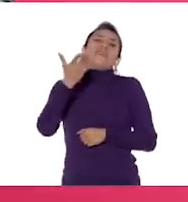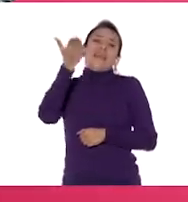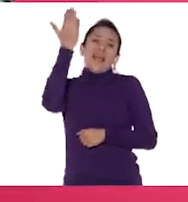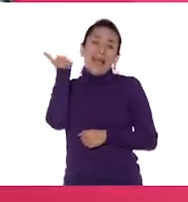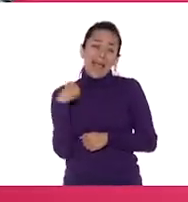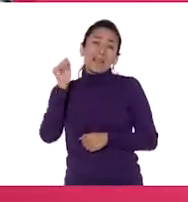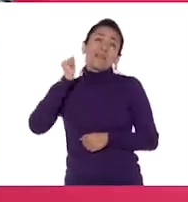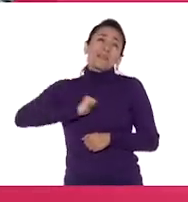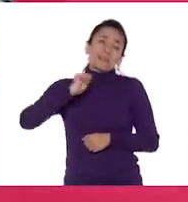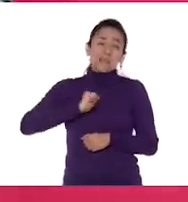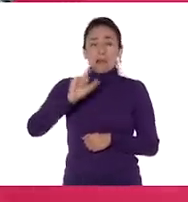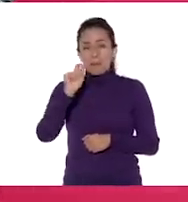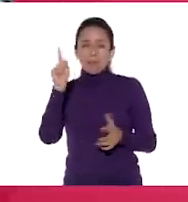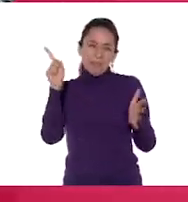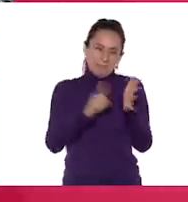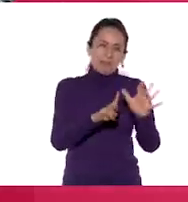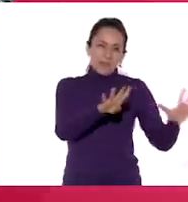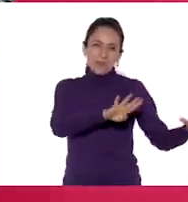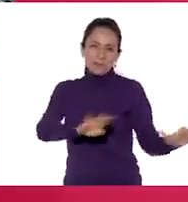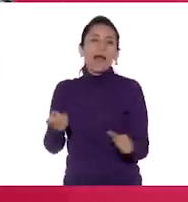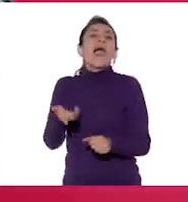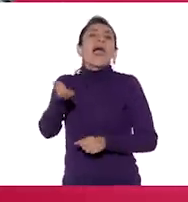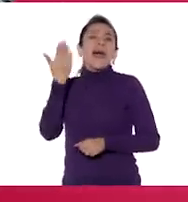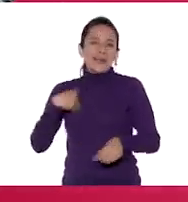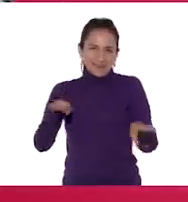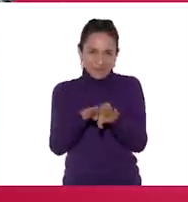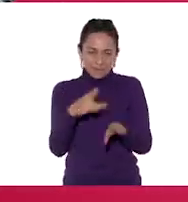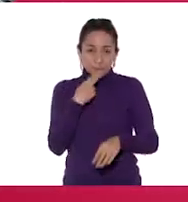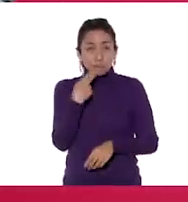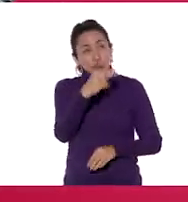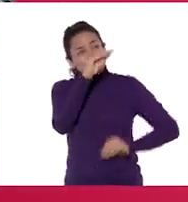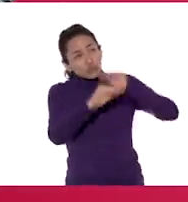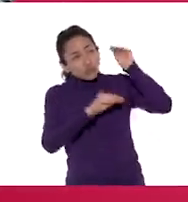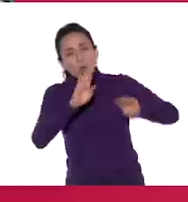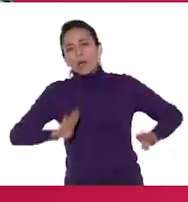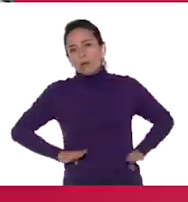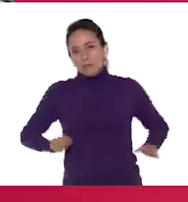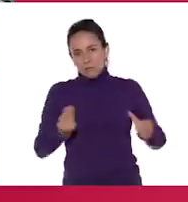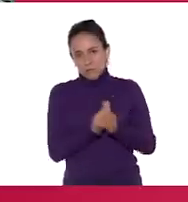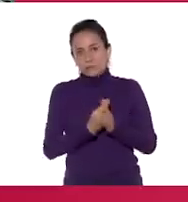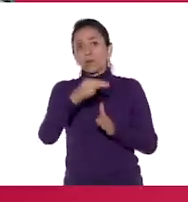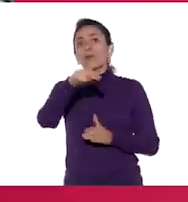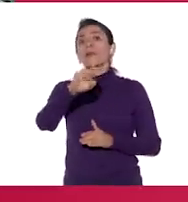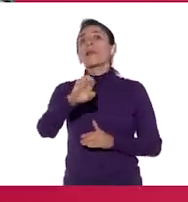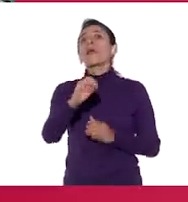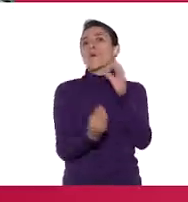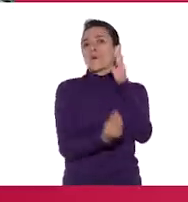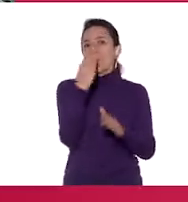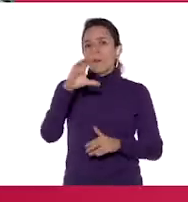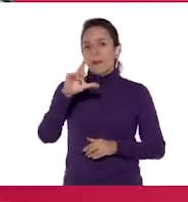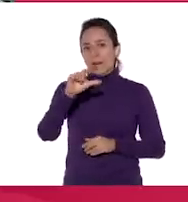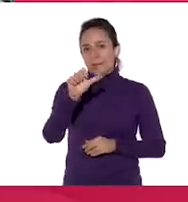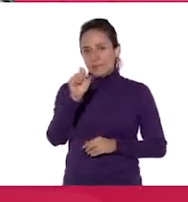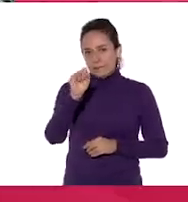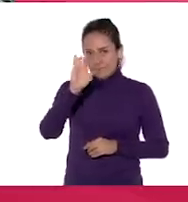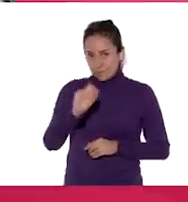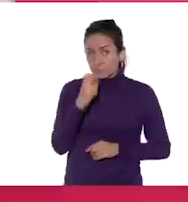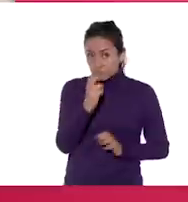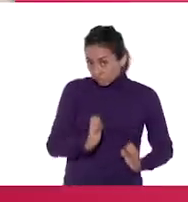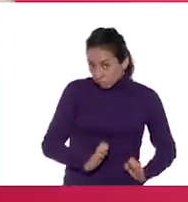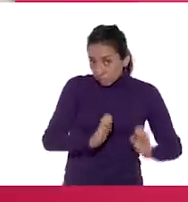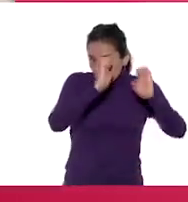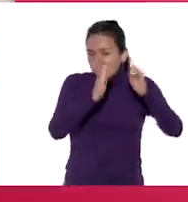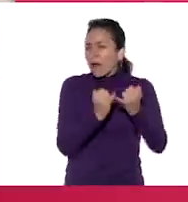siglo XX. Su construcción es de estilo neoclásico. Este edificio fue inaugurado